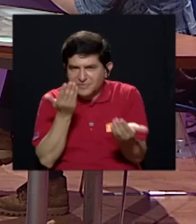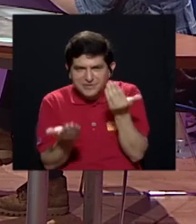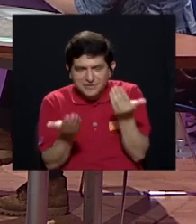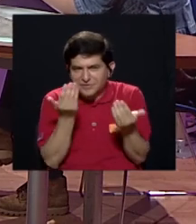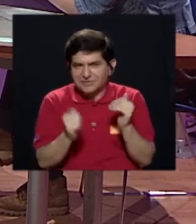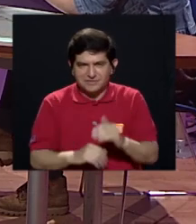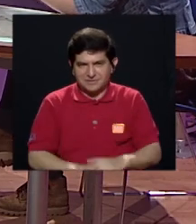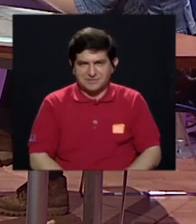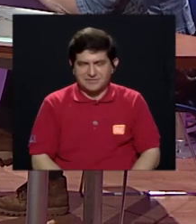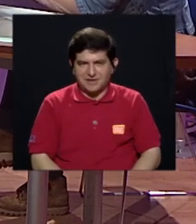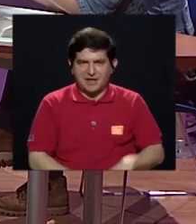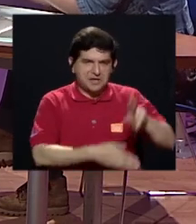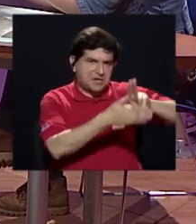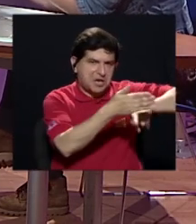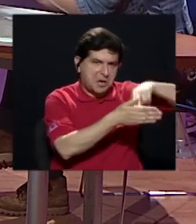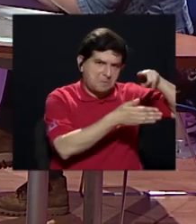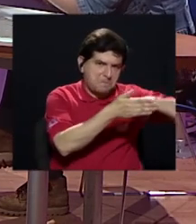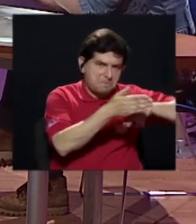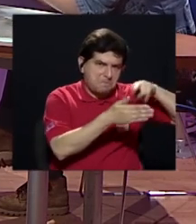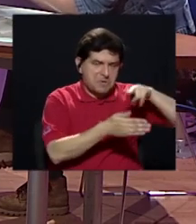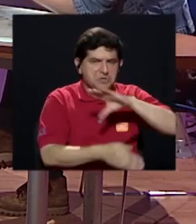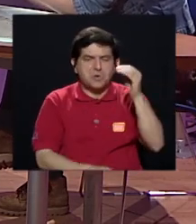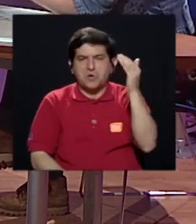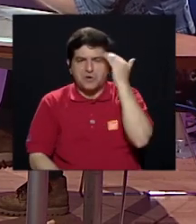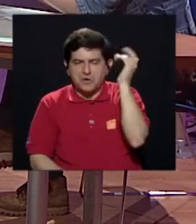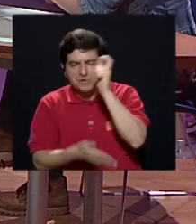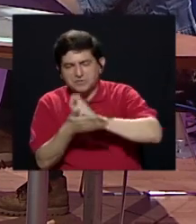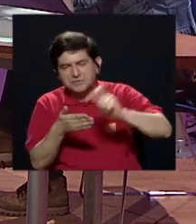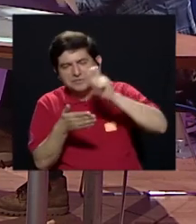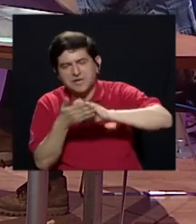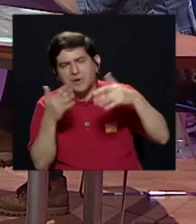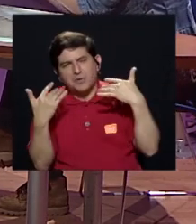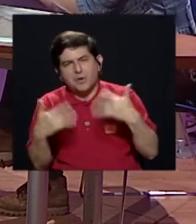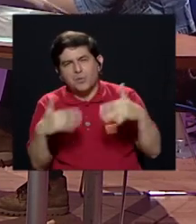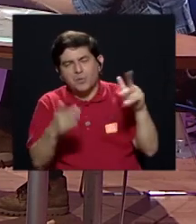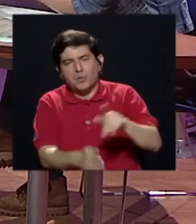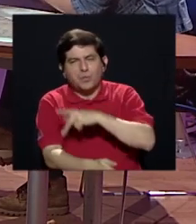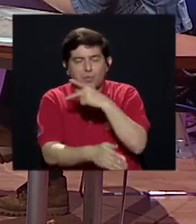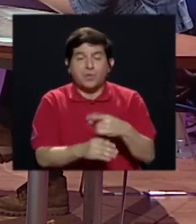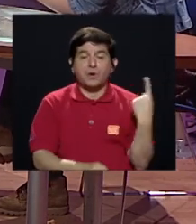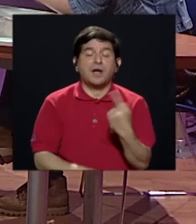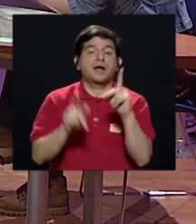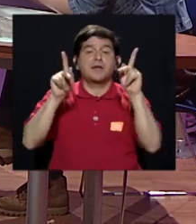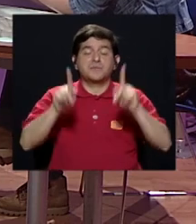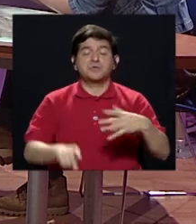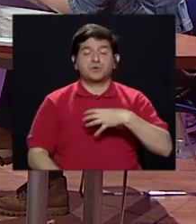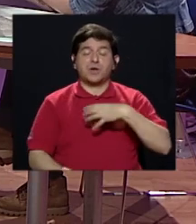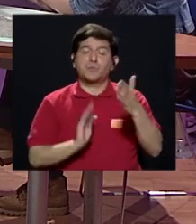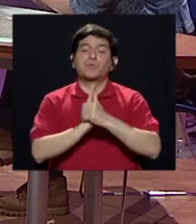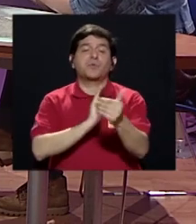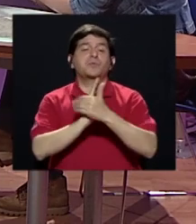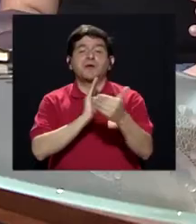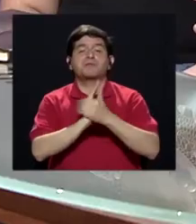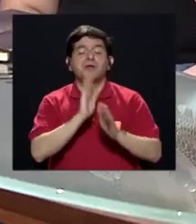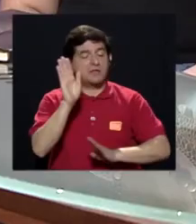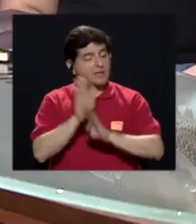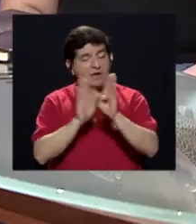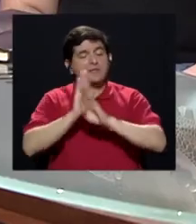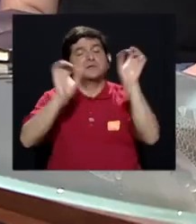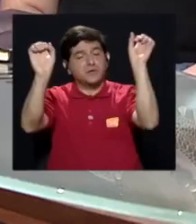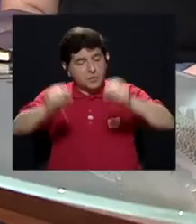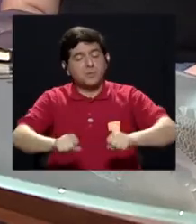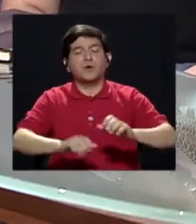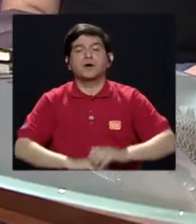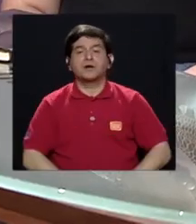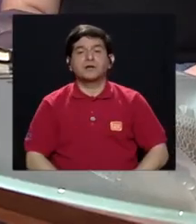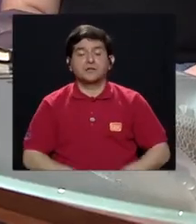ejemplo, en pintura, ¿verdad? O saber escribir un montón de poesía. Perdón, cada quien tiene su propia capacidad, ¿verdad? Y puede desarrollarla. Uh-huh.